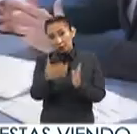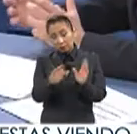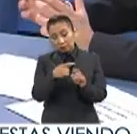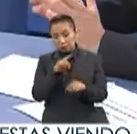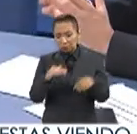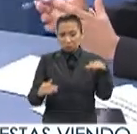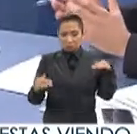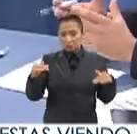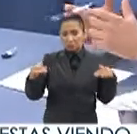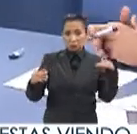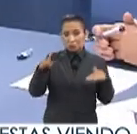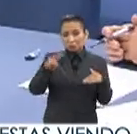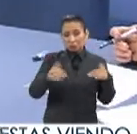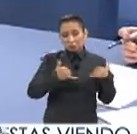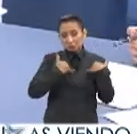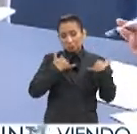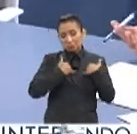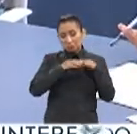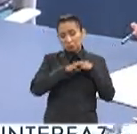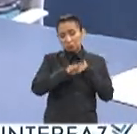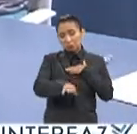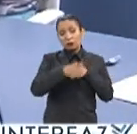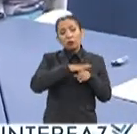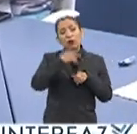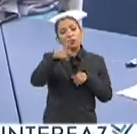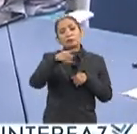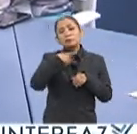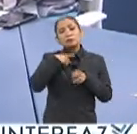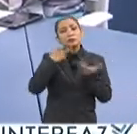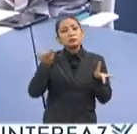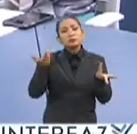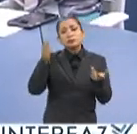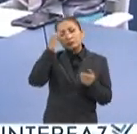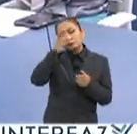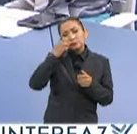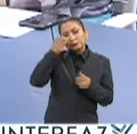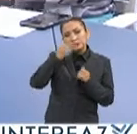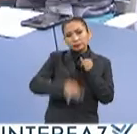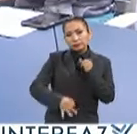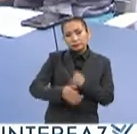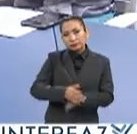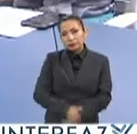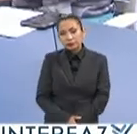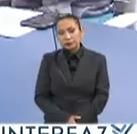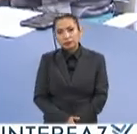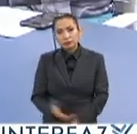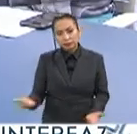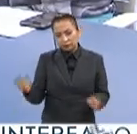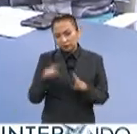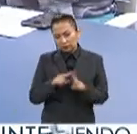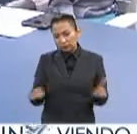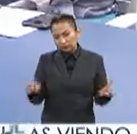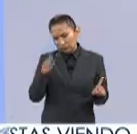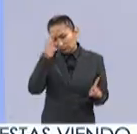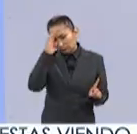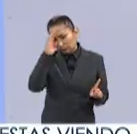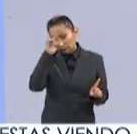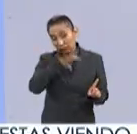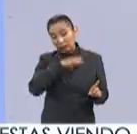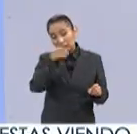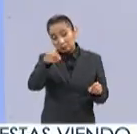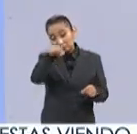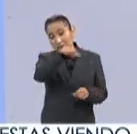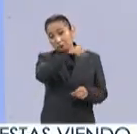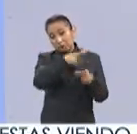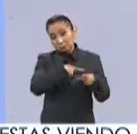dispar de lo que son los jóvenes migrantes. ¿Cuáles fueron tus conclusiones? Pues contrario a lo que se podría pensar, hay mucha